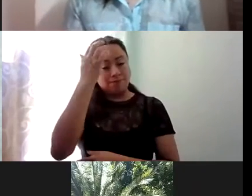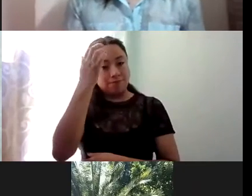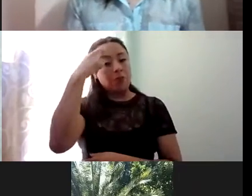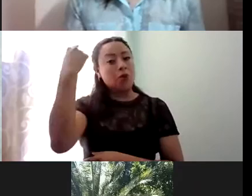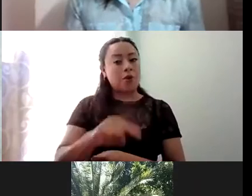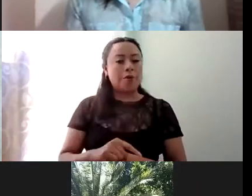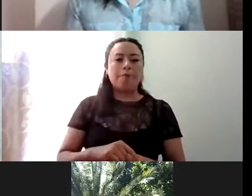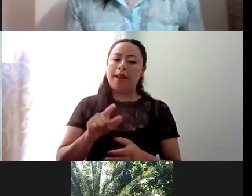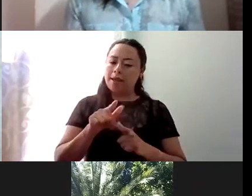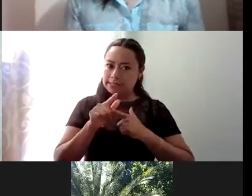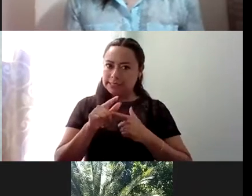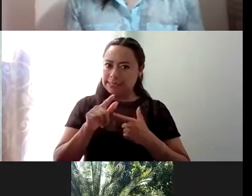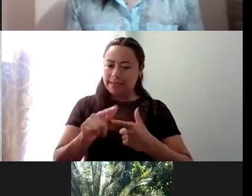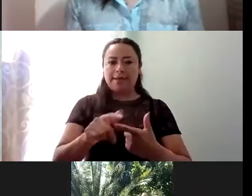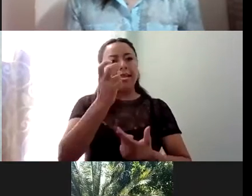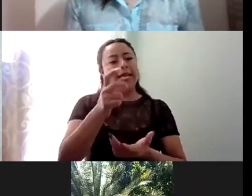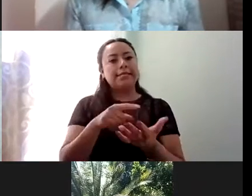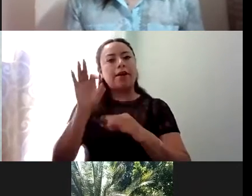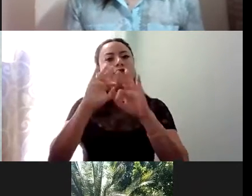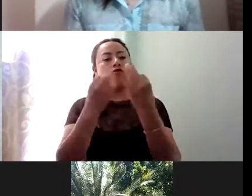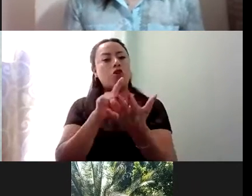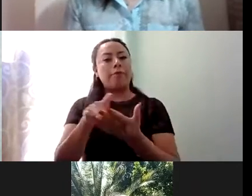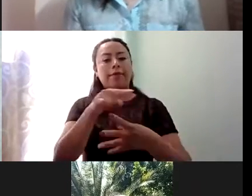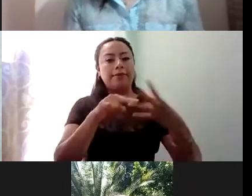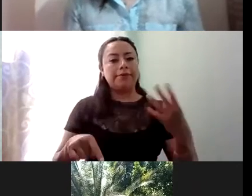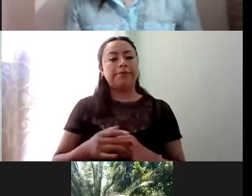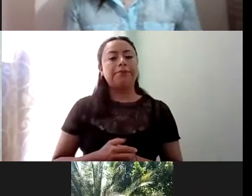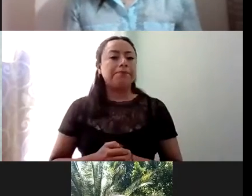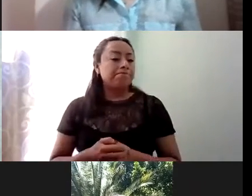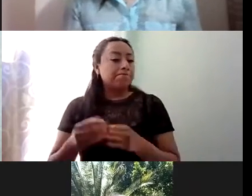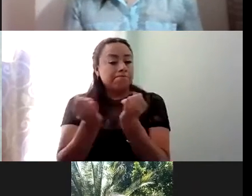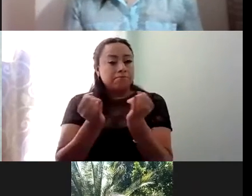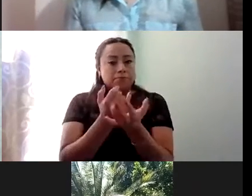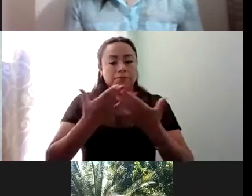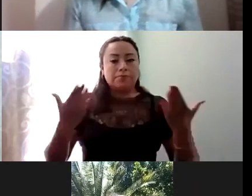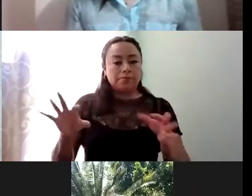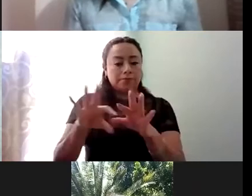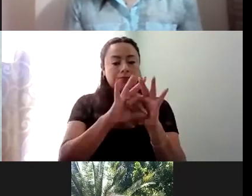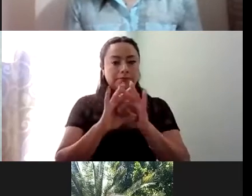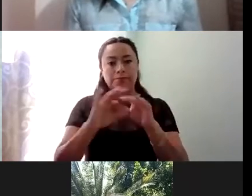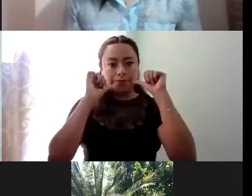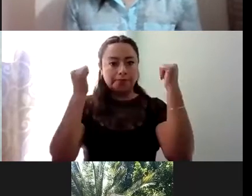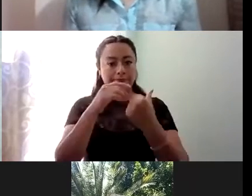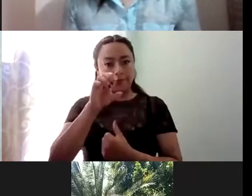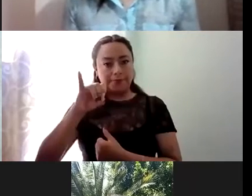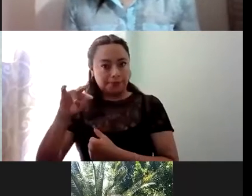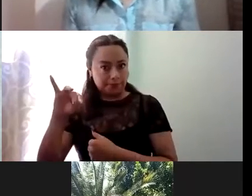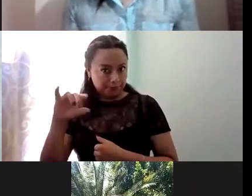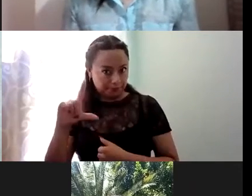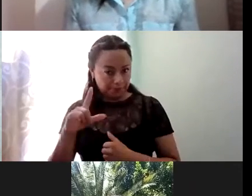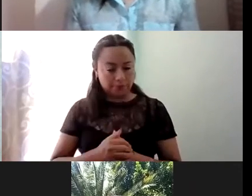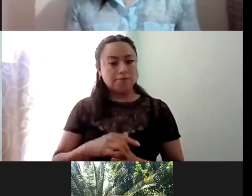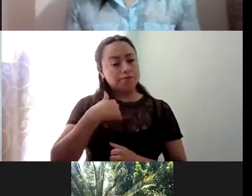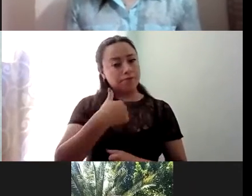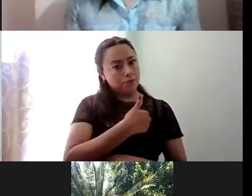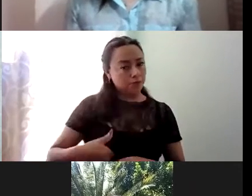de derechos. Por otra parte, en cuanto a mi perfil con la vinculación con la sociedad civil, quiero comentarles que soy presidenta del